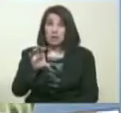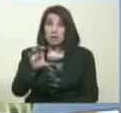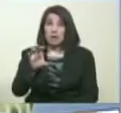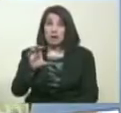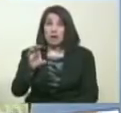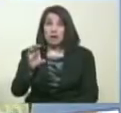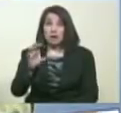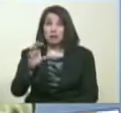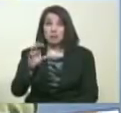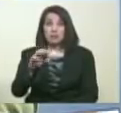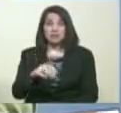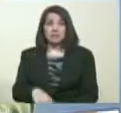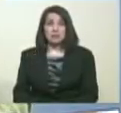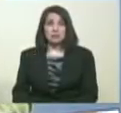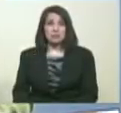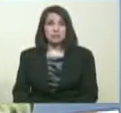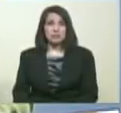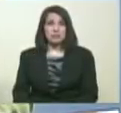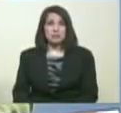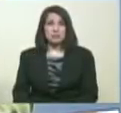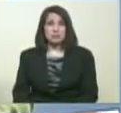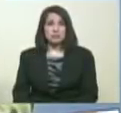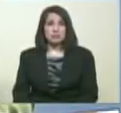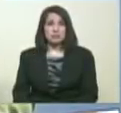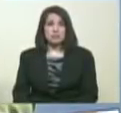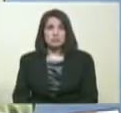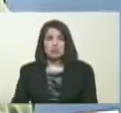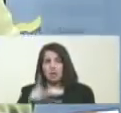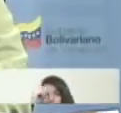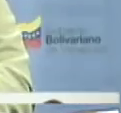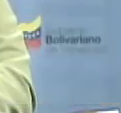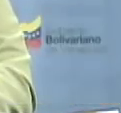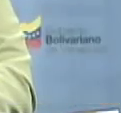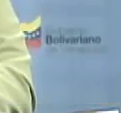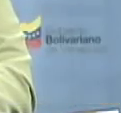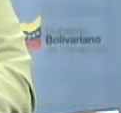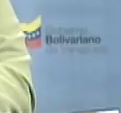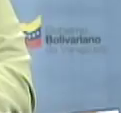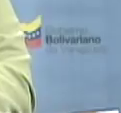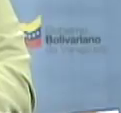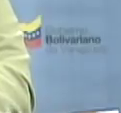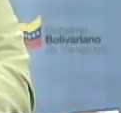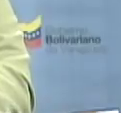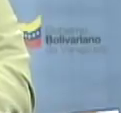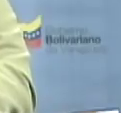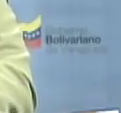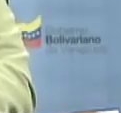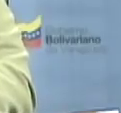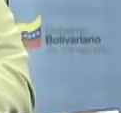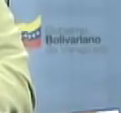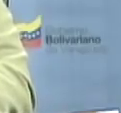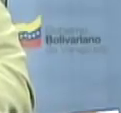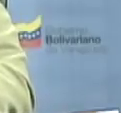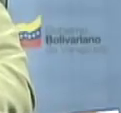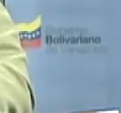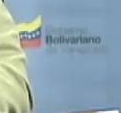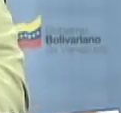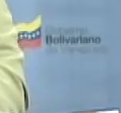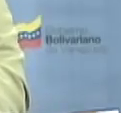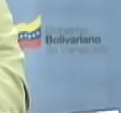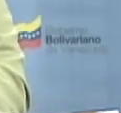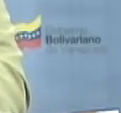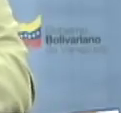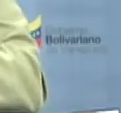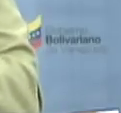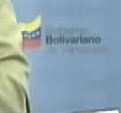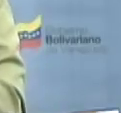eliminar, ahora con el carné de la patria es más sencillo, con la gran misión hogares de la patria debe ser